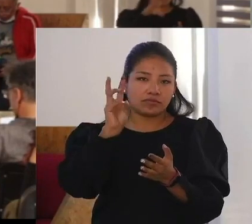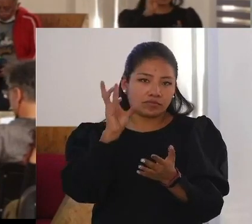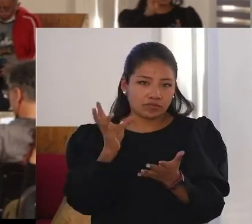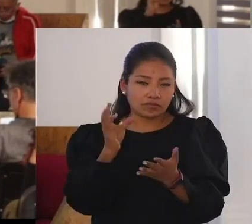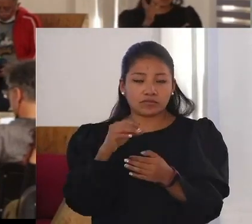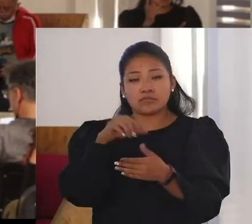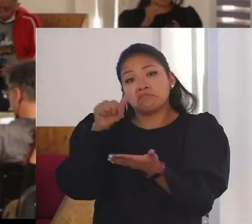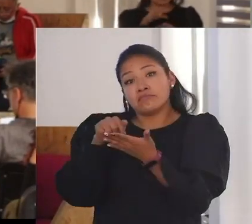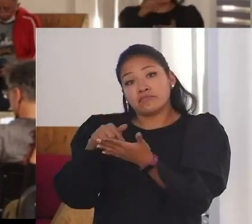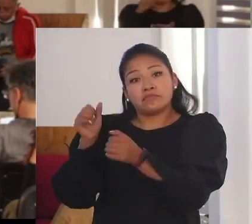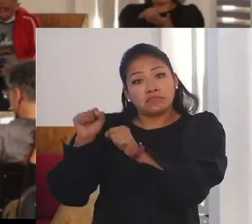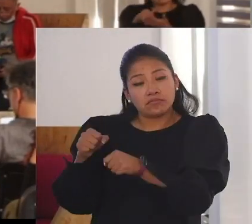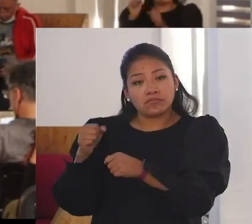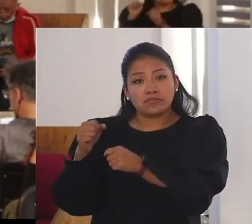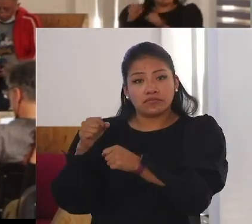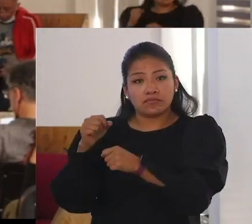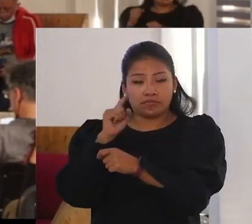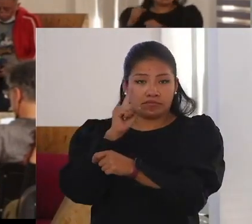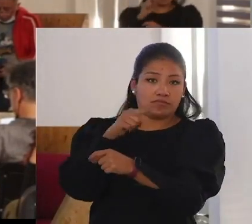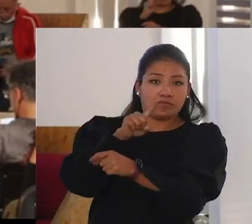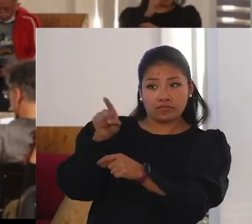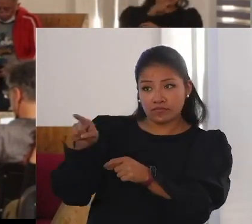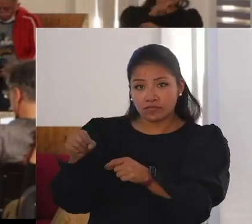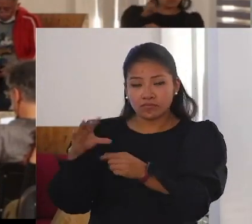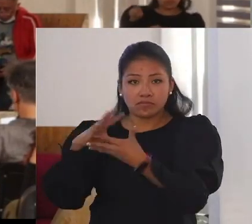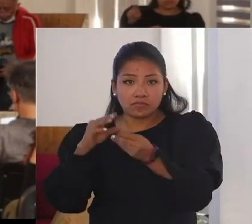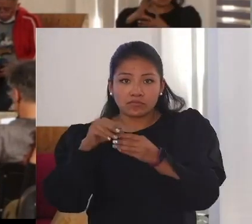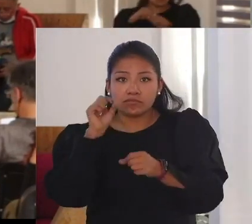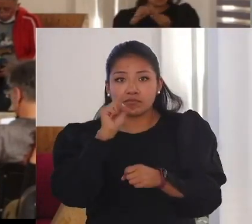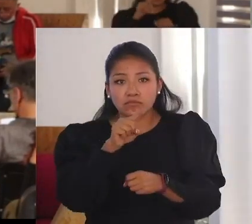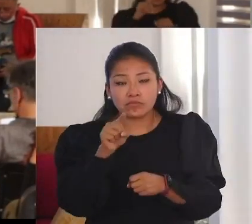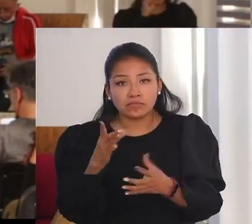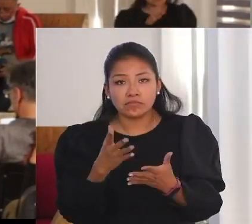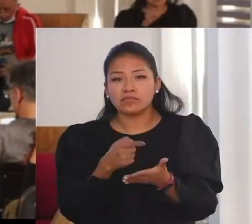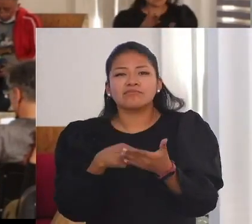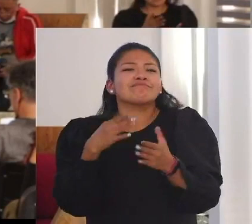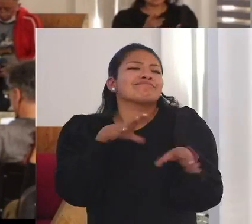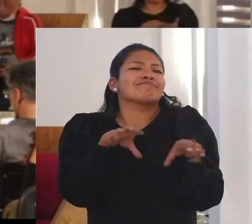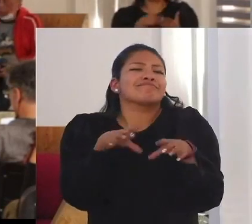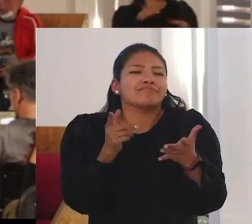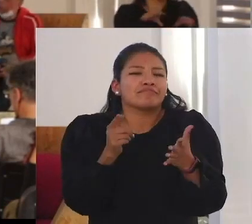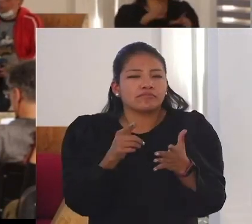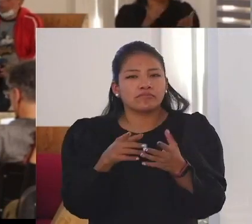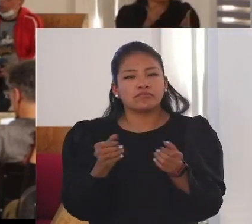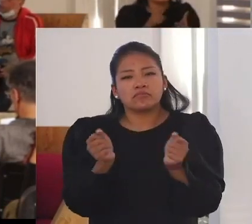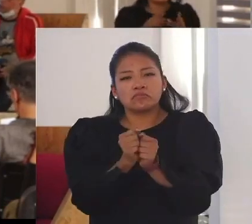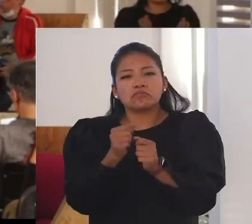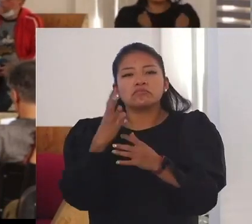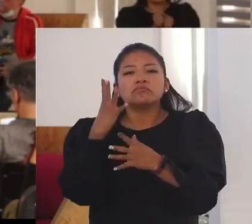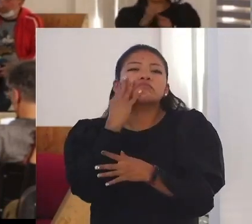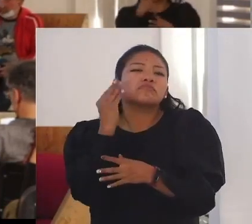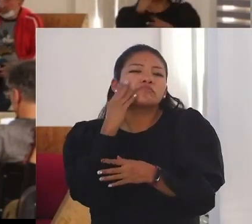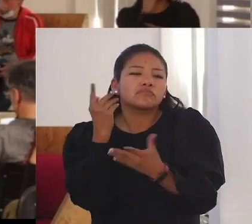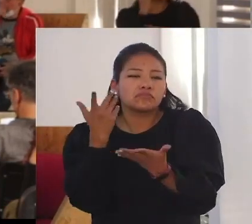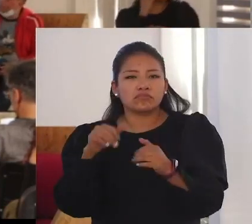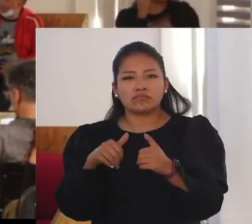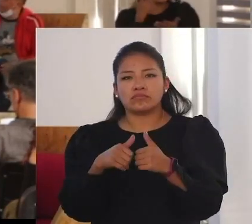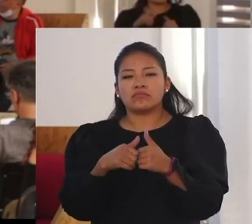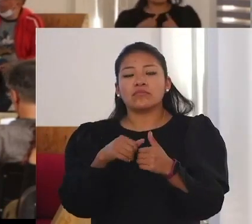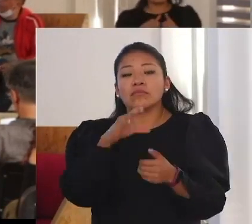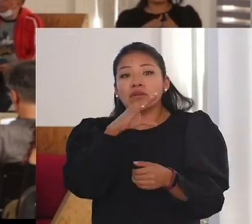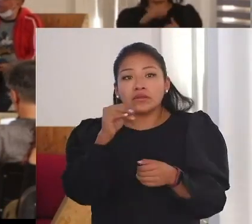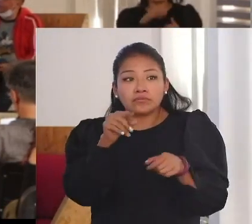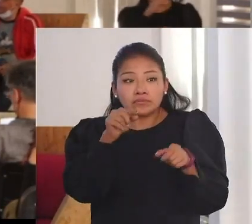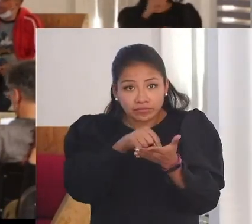contarles qué fue lo que se estuvo haciendo a partir de su propio relato este taller En este taller participaron personas del